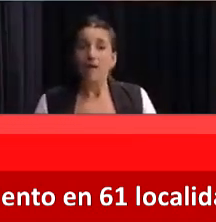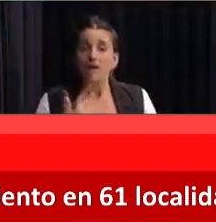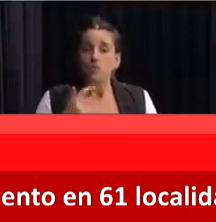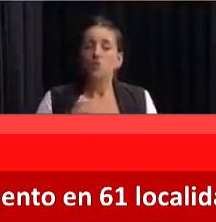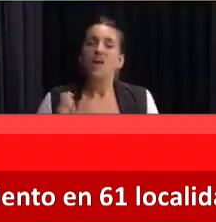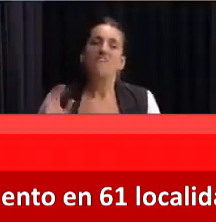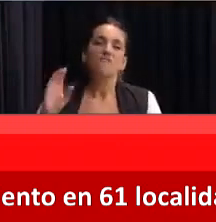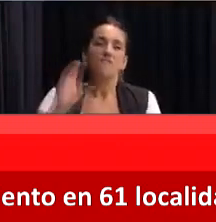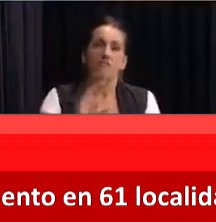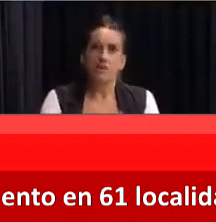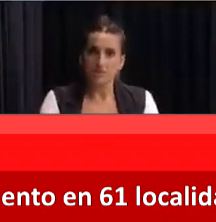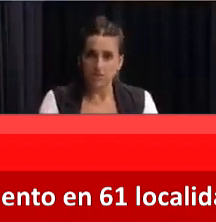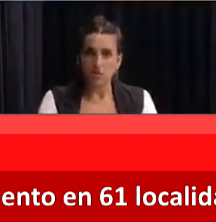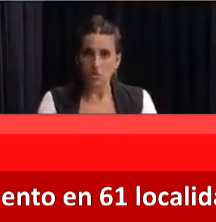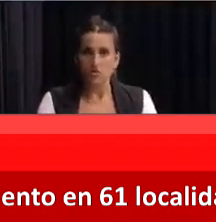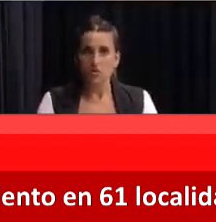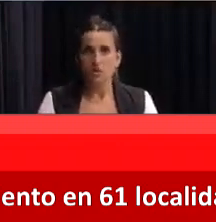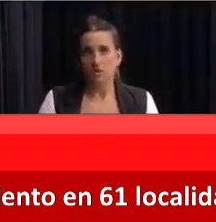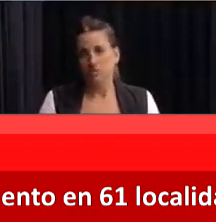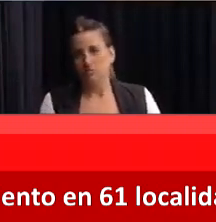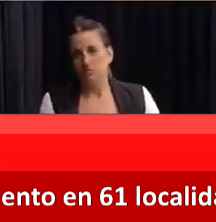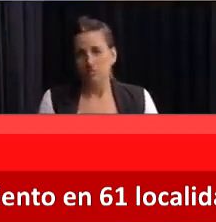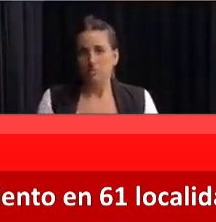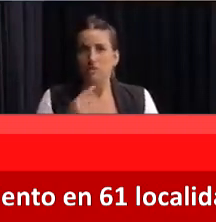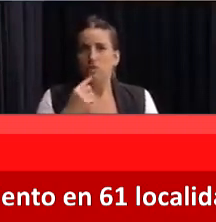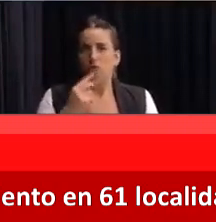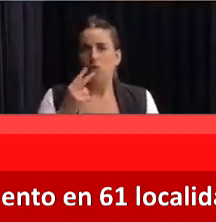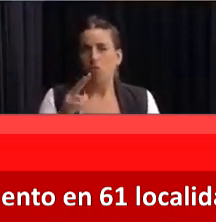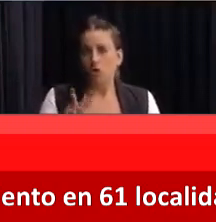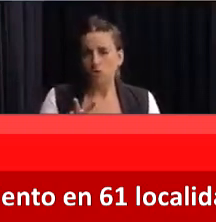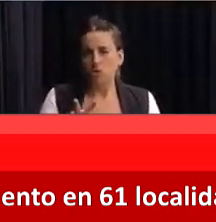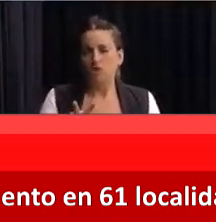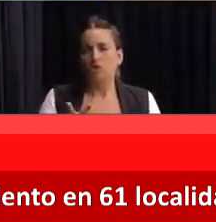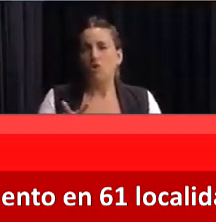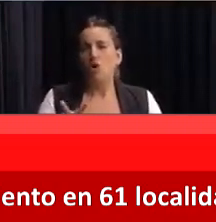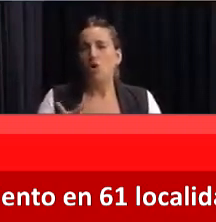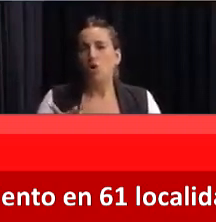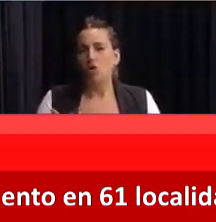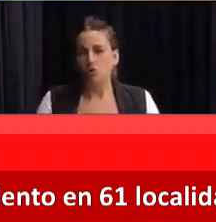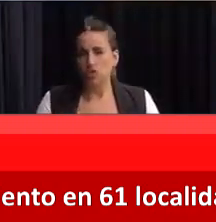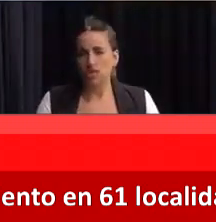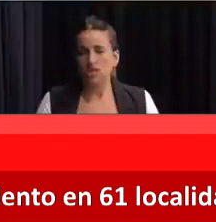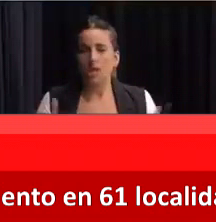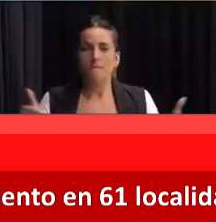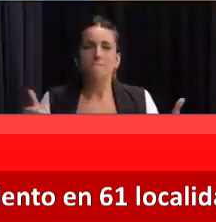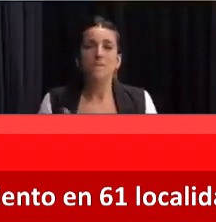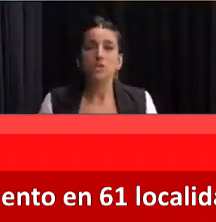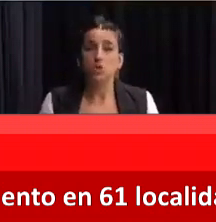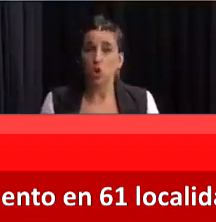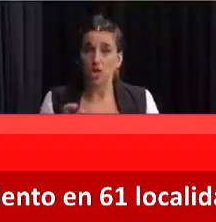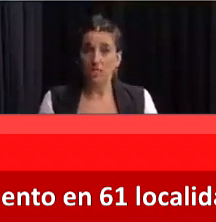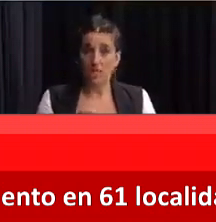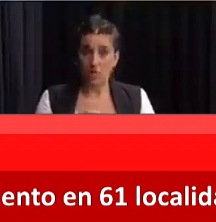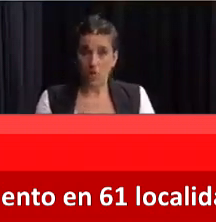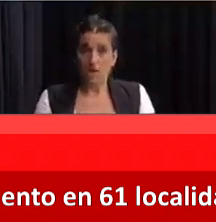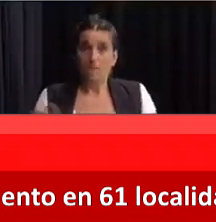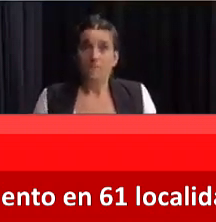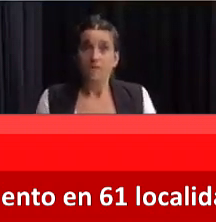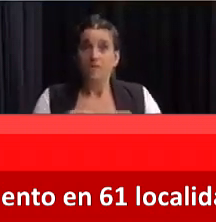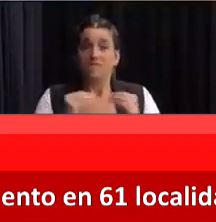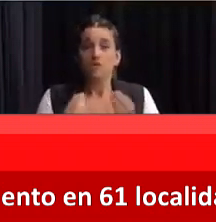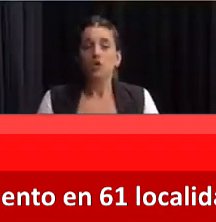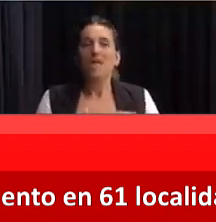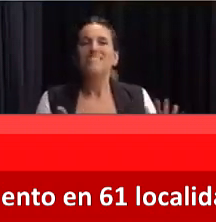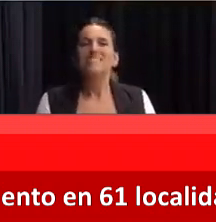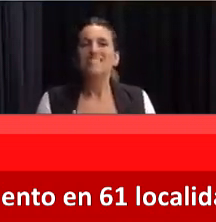esta primera etapa va a significar una inversión en el entorno de los 280 millones de